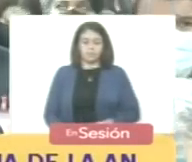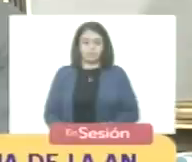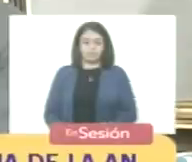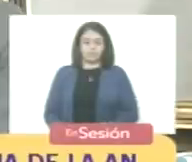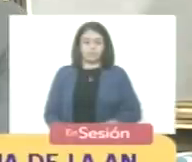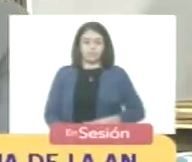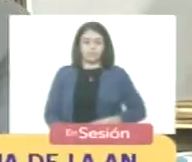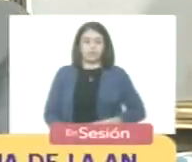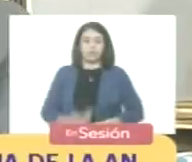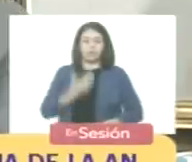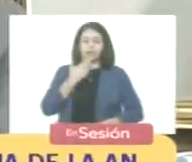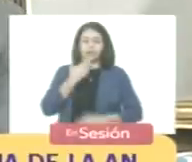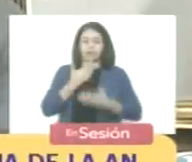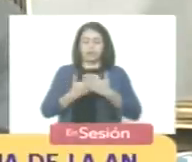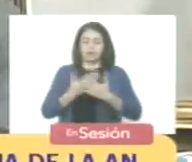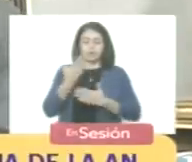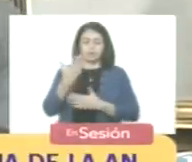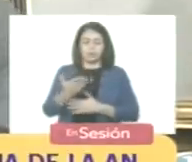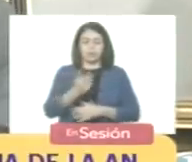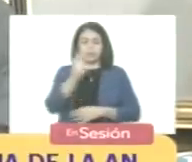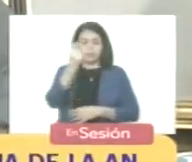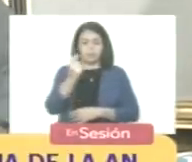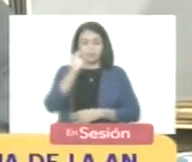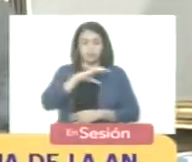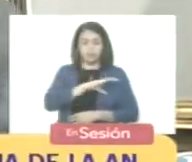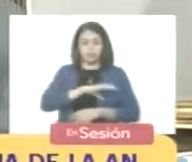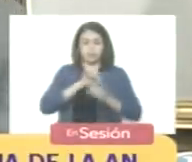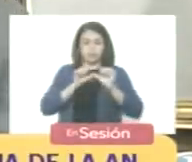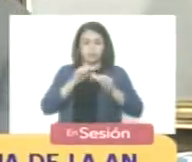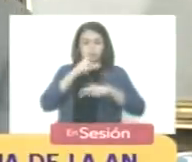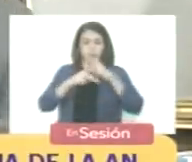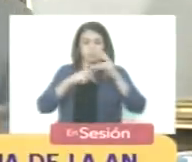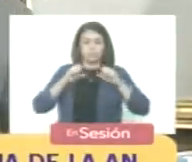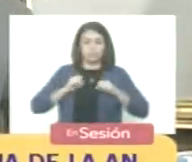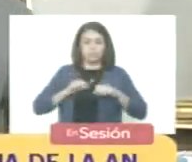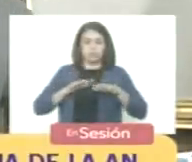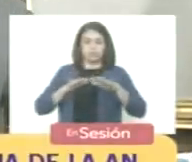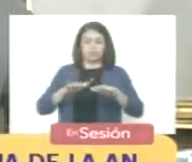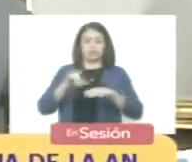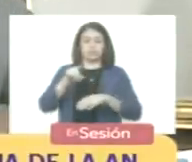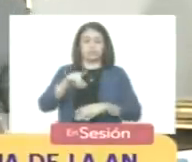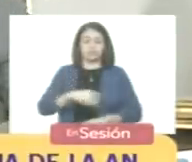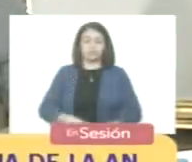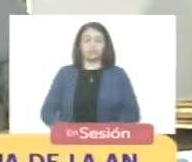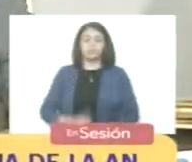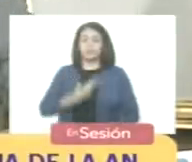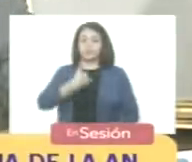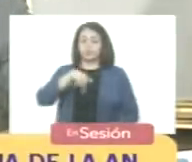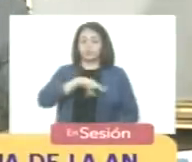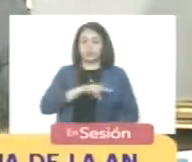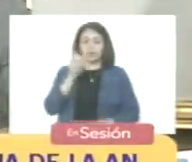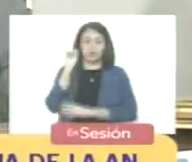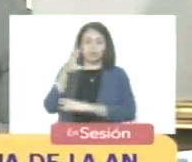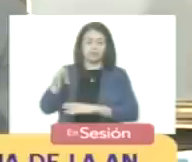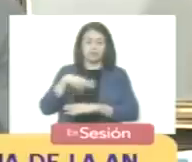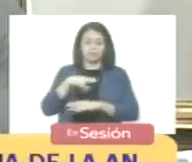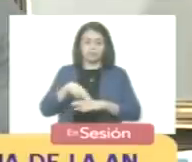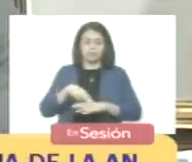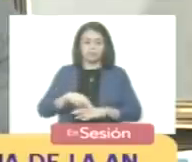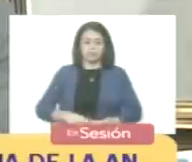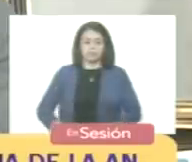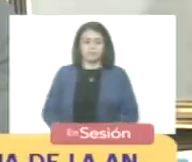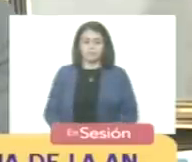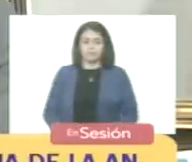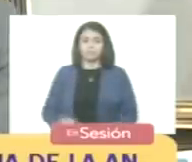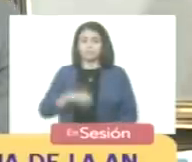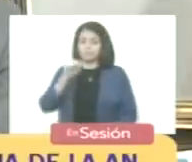Gracias a usted, diputado presidente de la Comisión Permanente de Política Exterior de nuestra Asamblea Nacional.